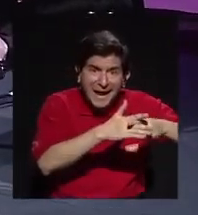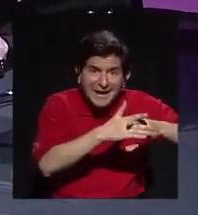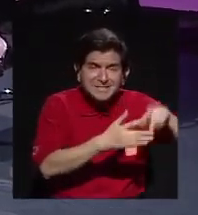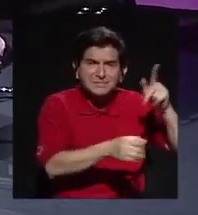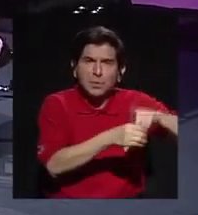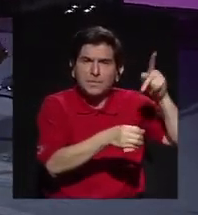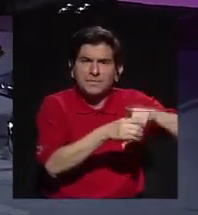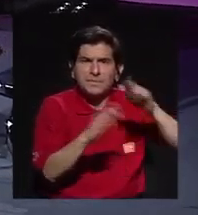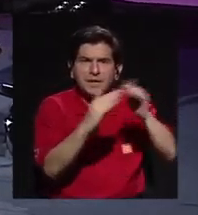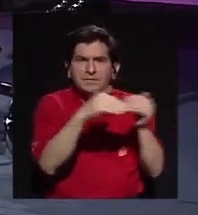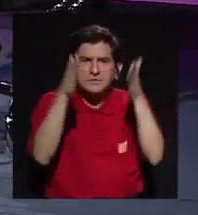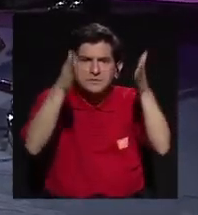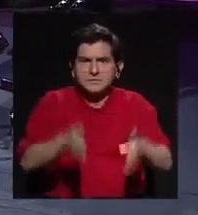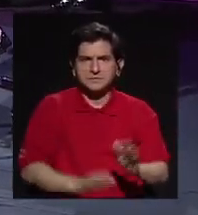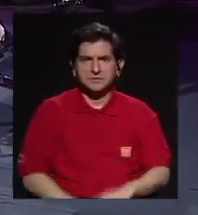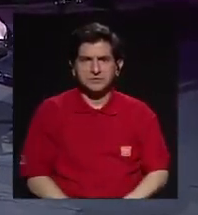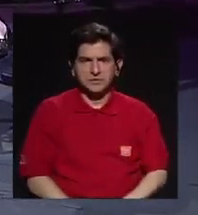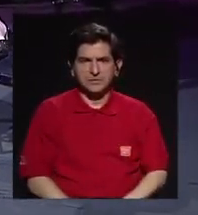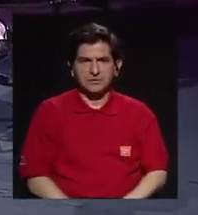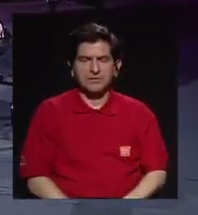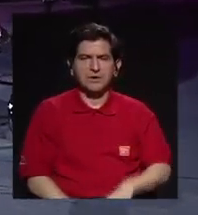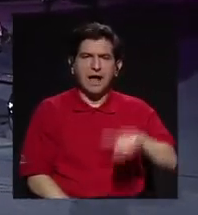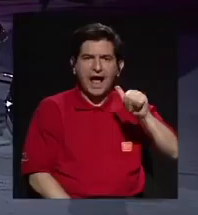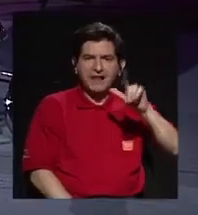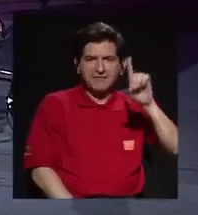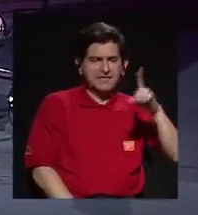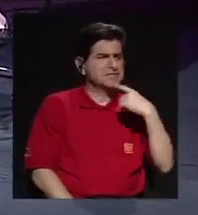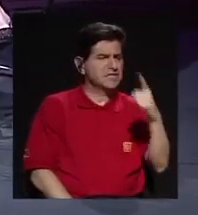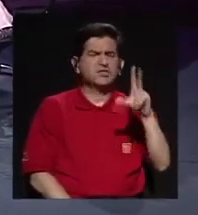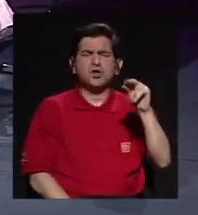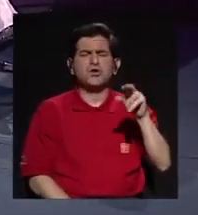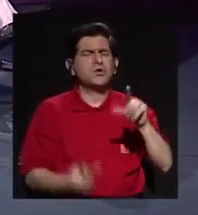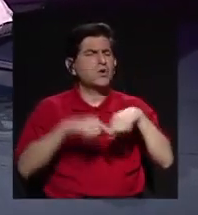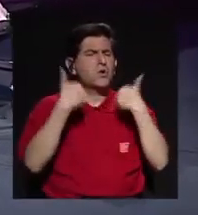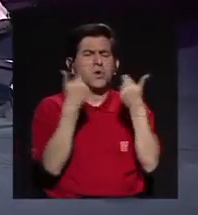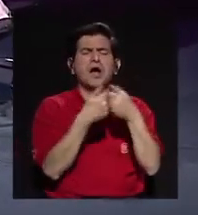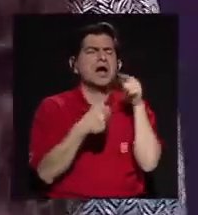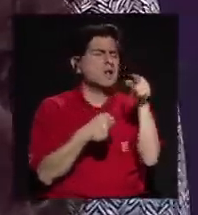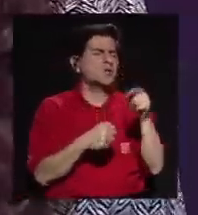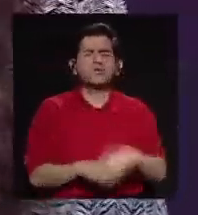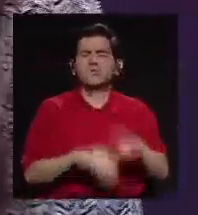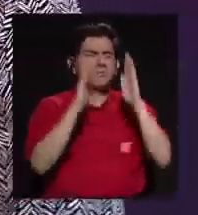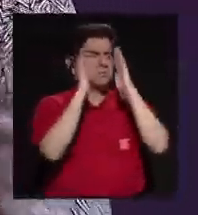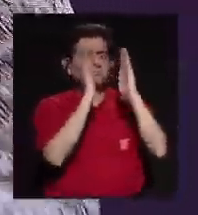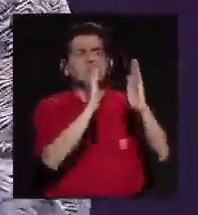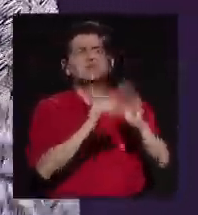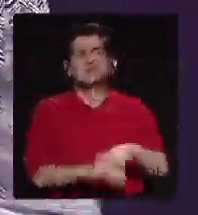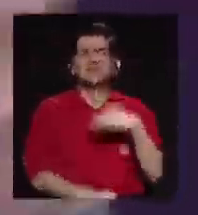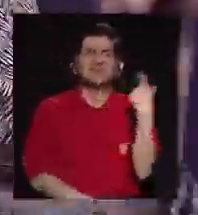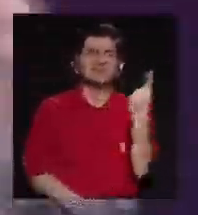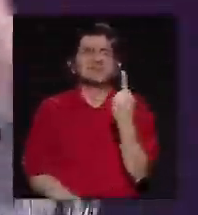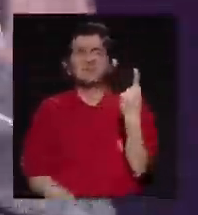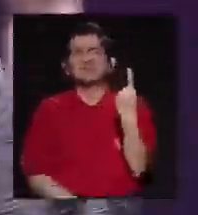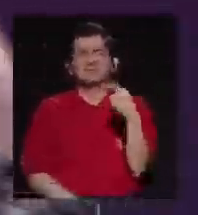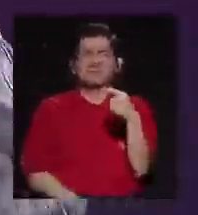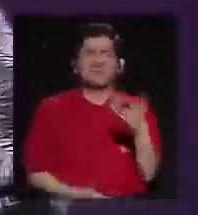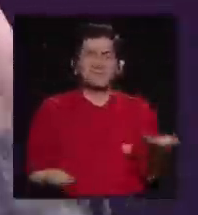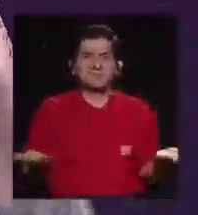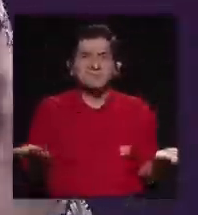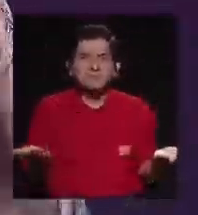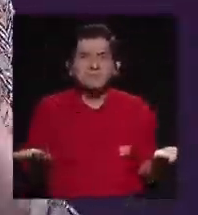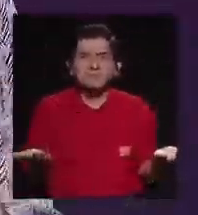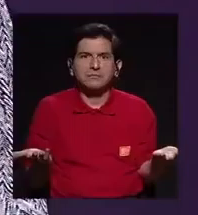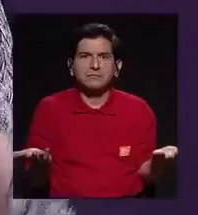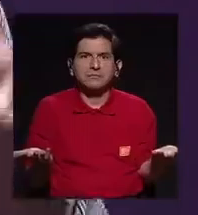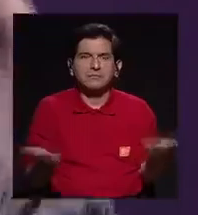de participación ciudadana, que incluso de Santi en algún momento dijo, no, ese sector yo no lo voy a considerar, solo voy a considerar, o sea, es como,